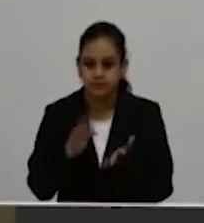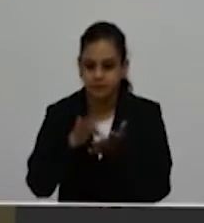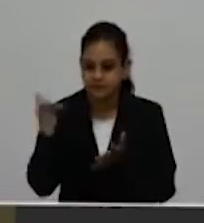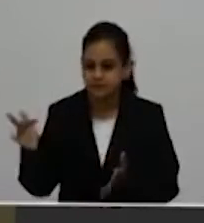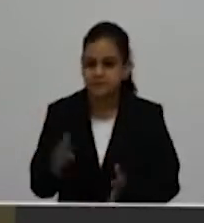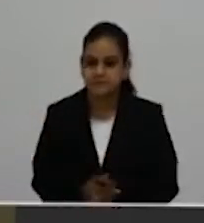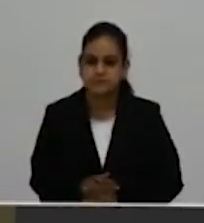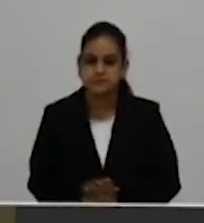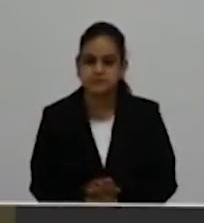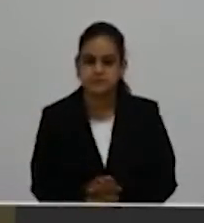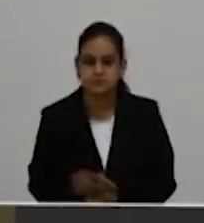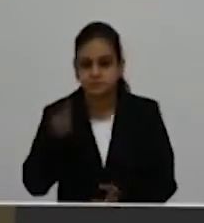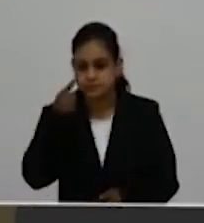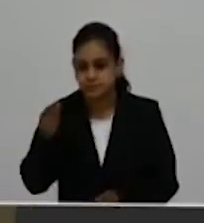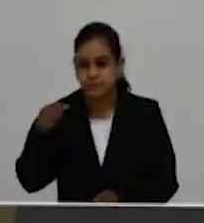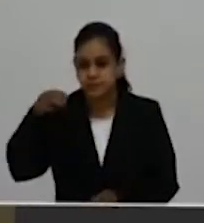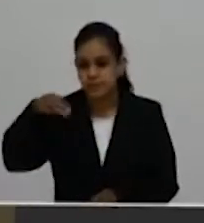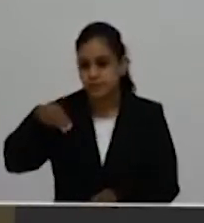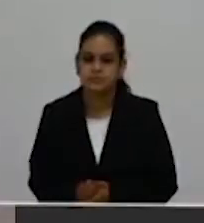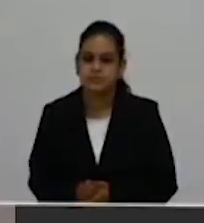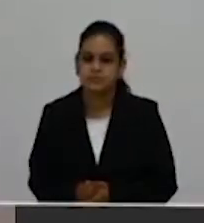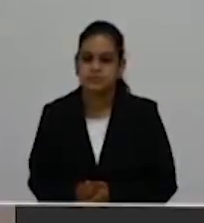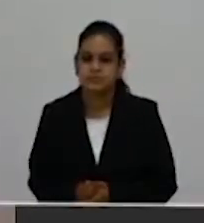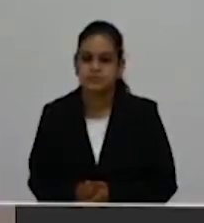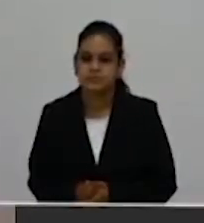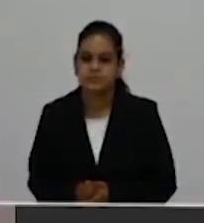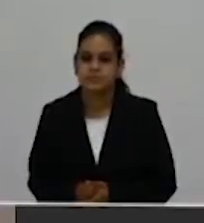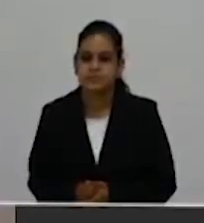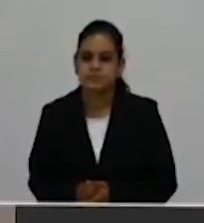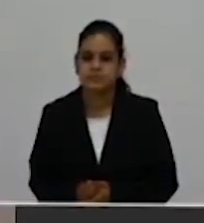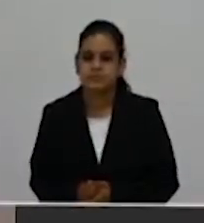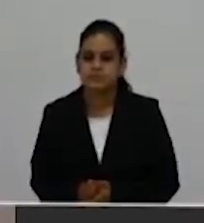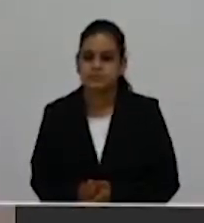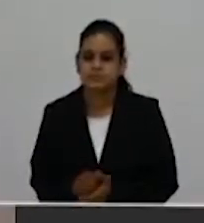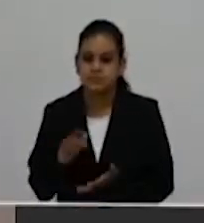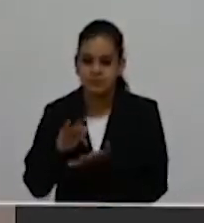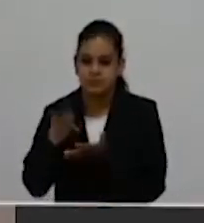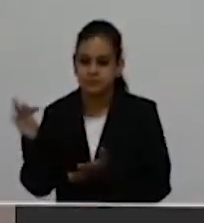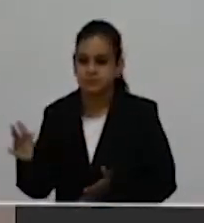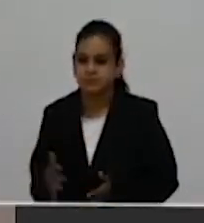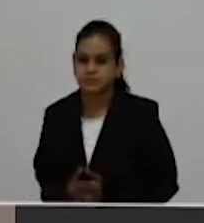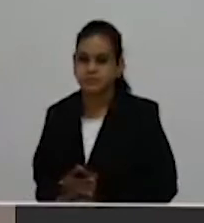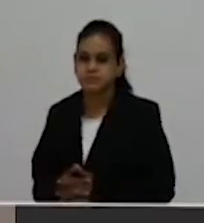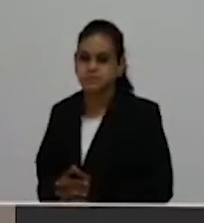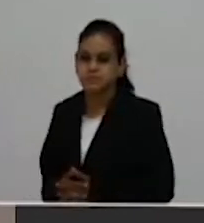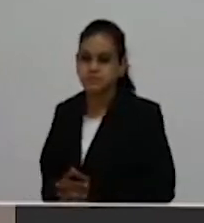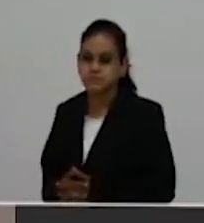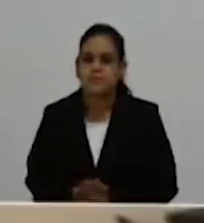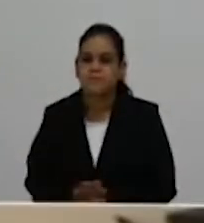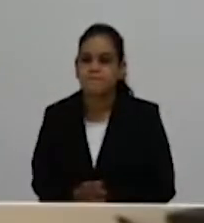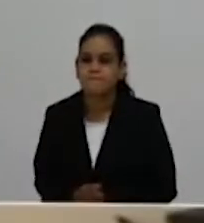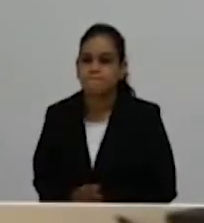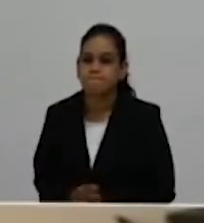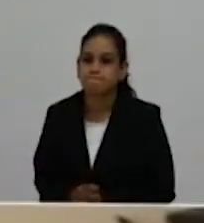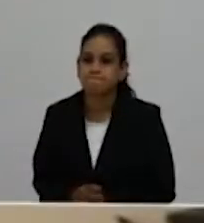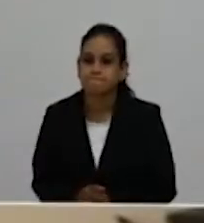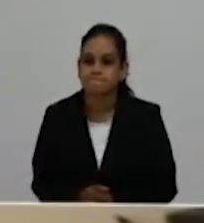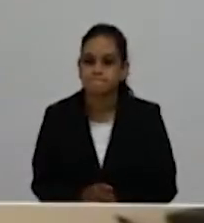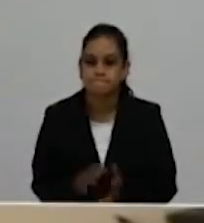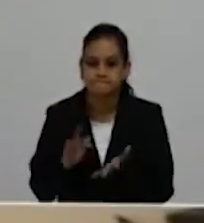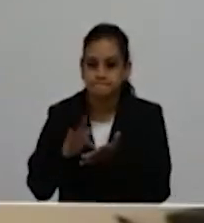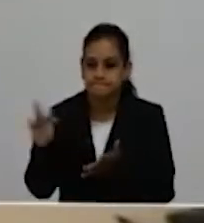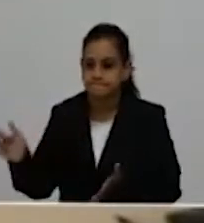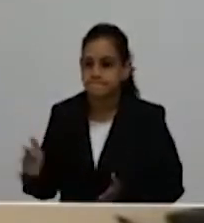candidatos participantes fueron por el pan gerardo habrán aguado shamir fernández por la organización unidos